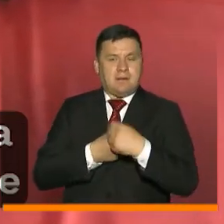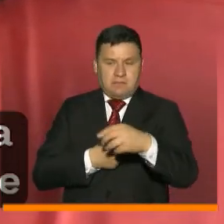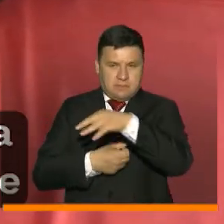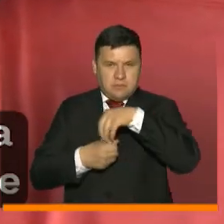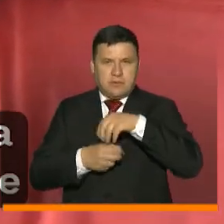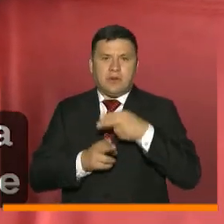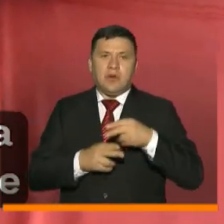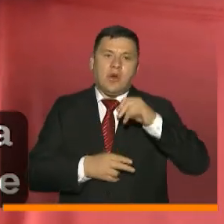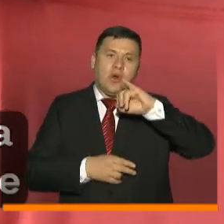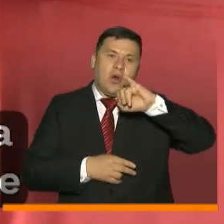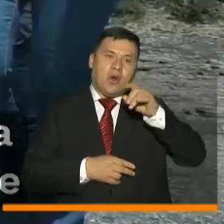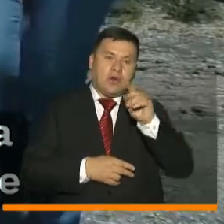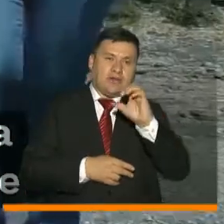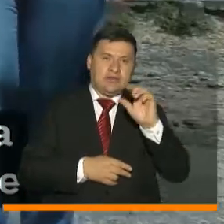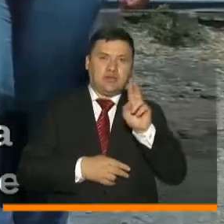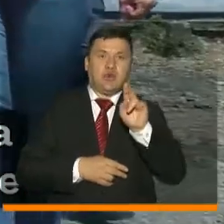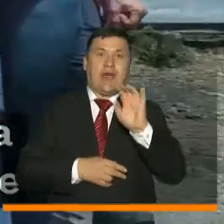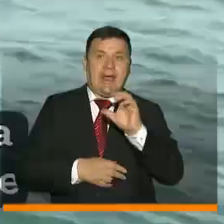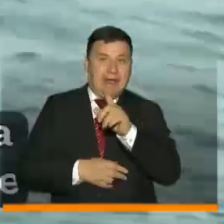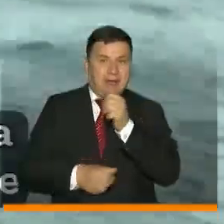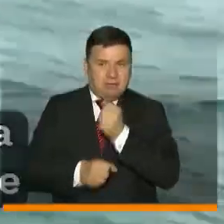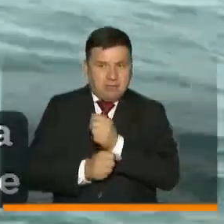a José en el programa.